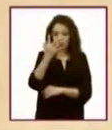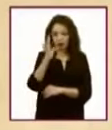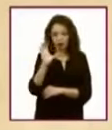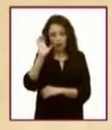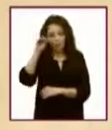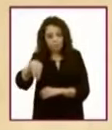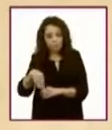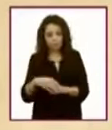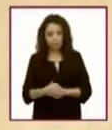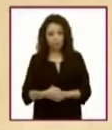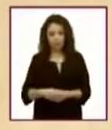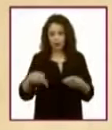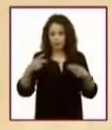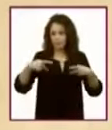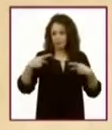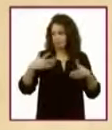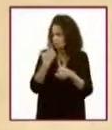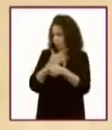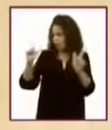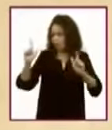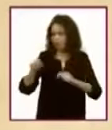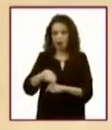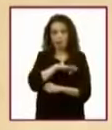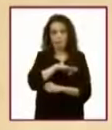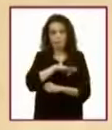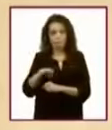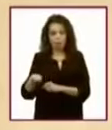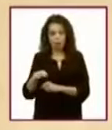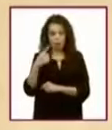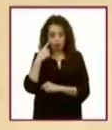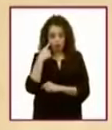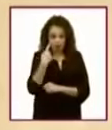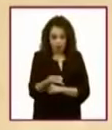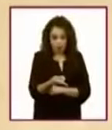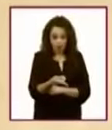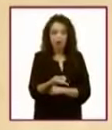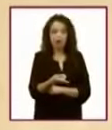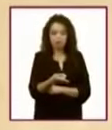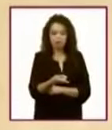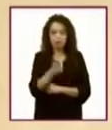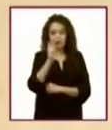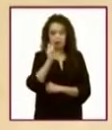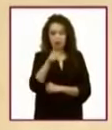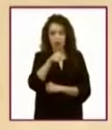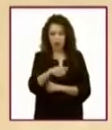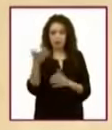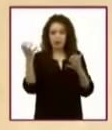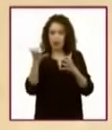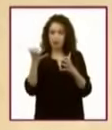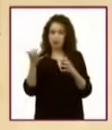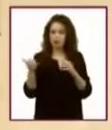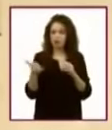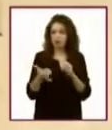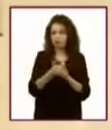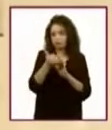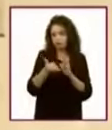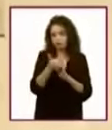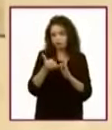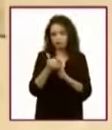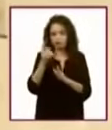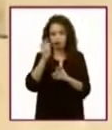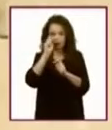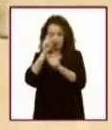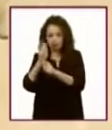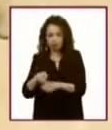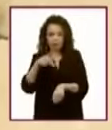cualquier persona pudiera comprobar el instrumento de medición que había fabricado en piedra o madera. Los chinos